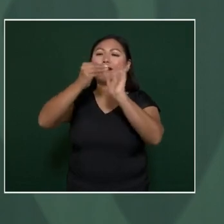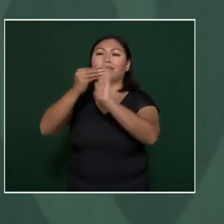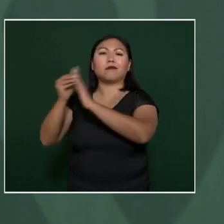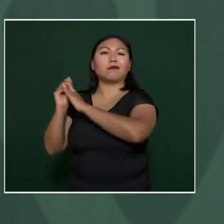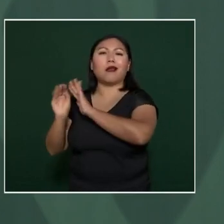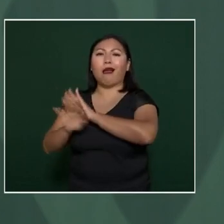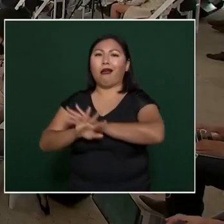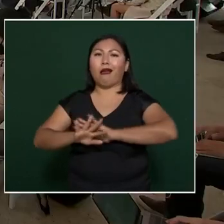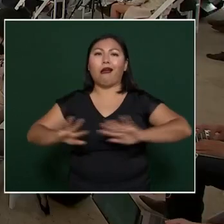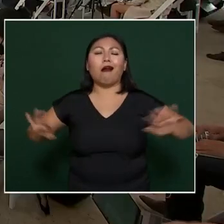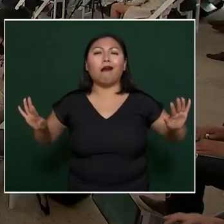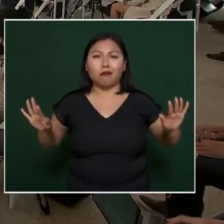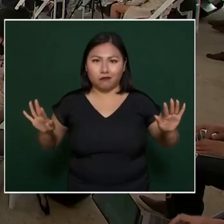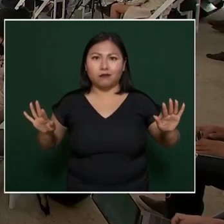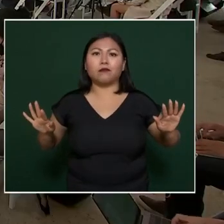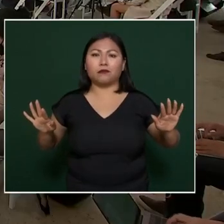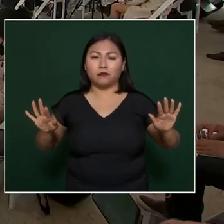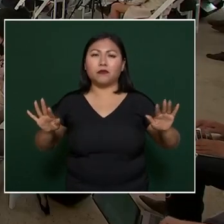este